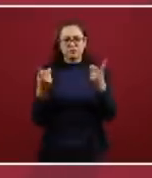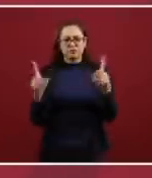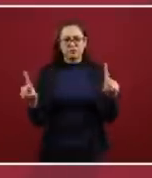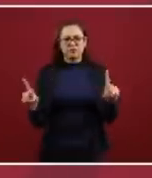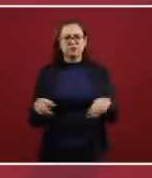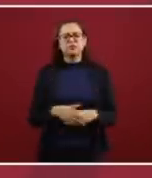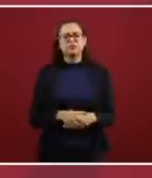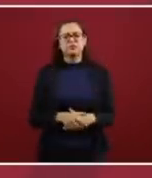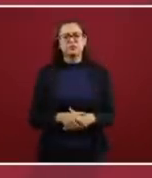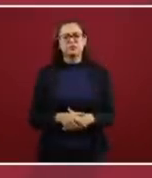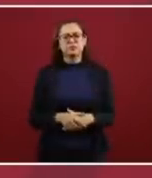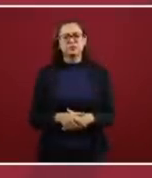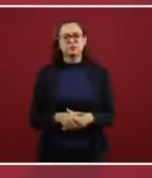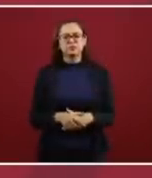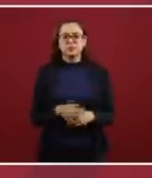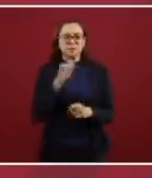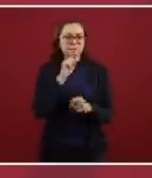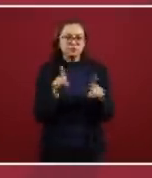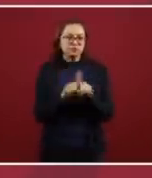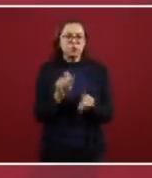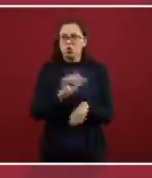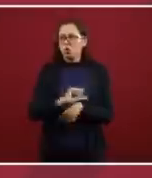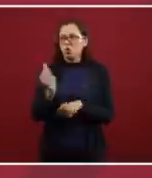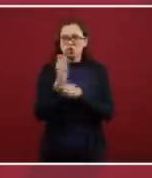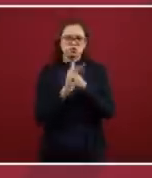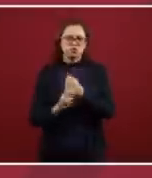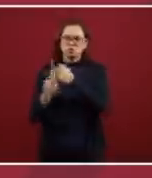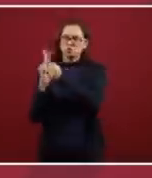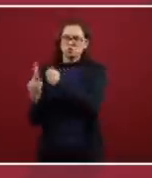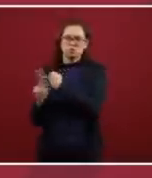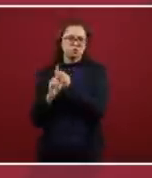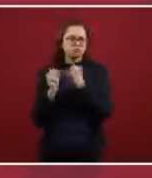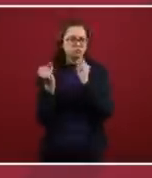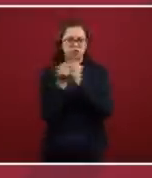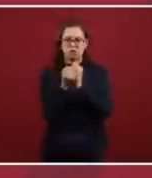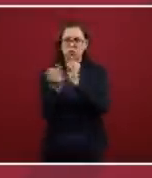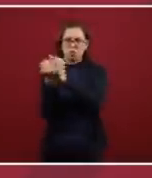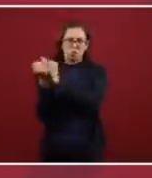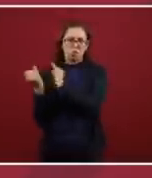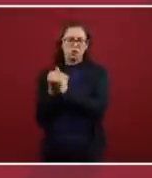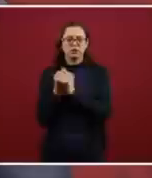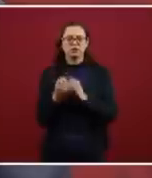como lo estamos haciendo con otros países, igual,